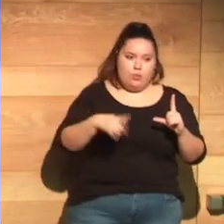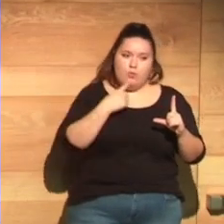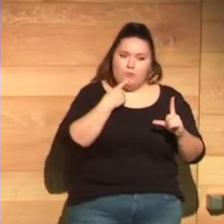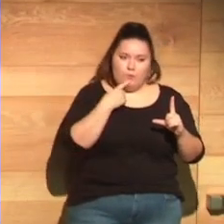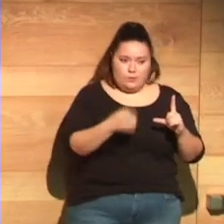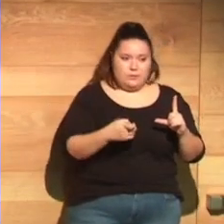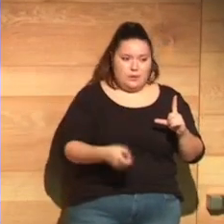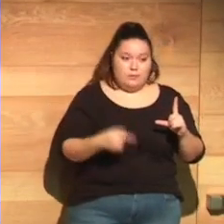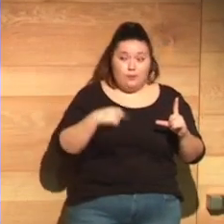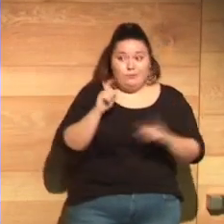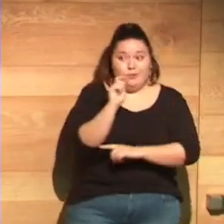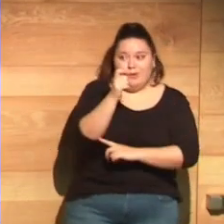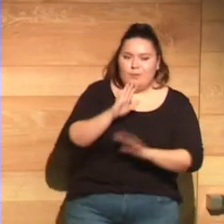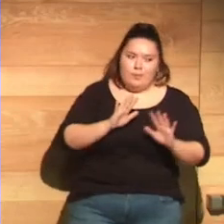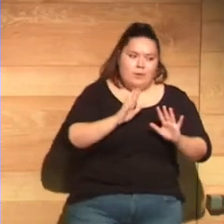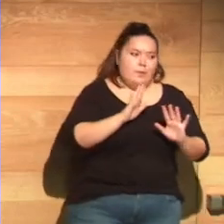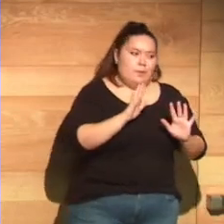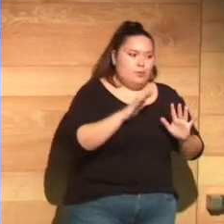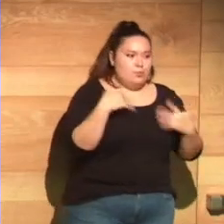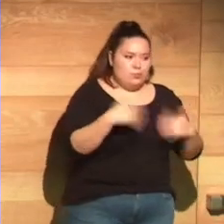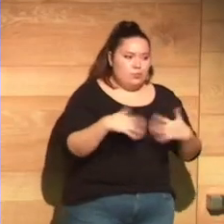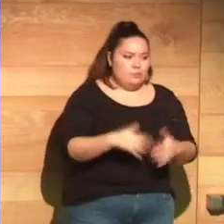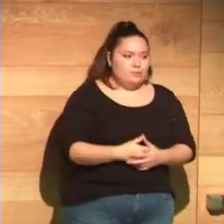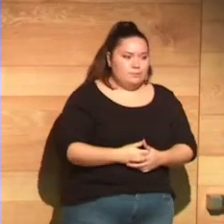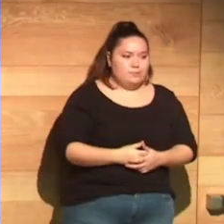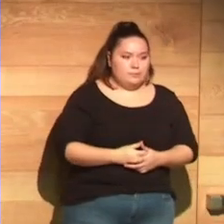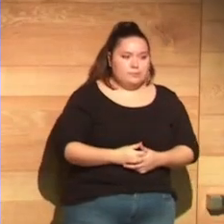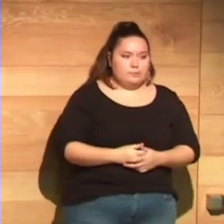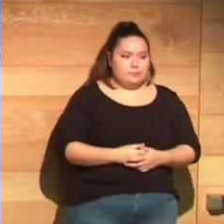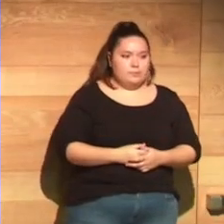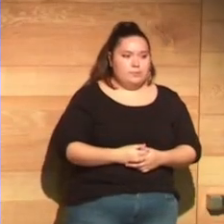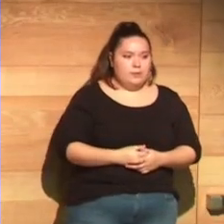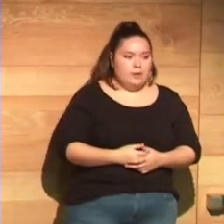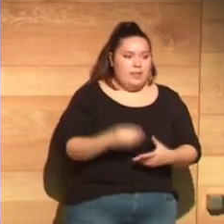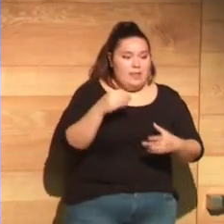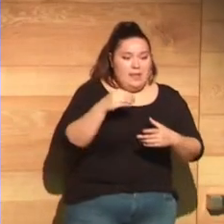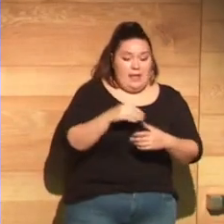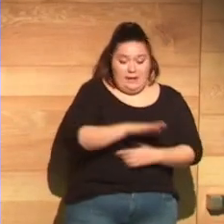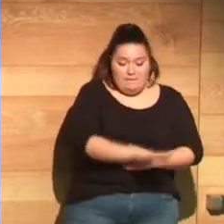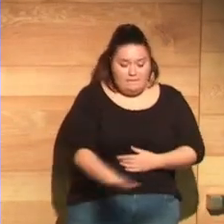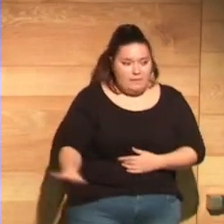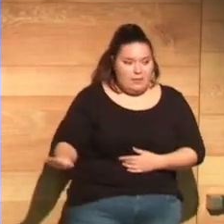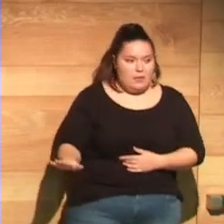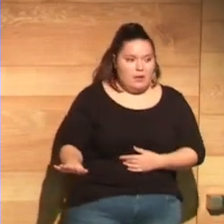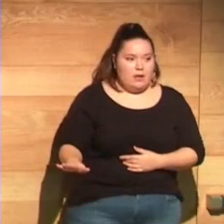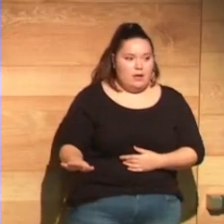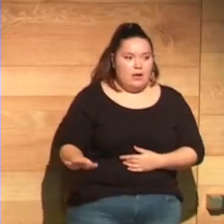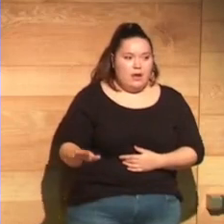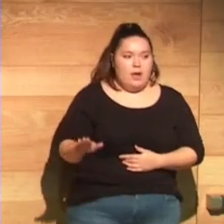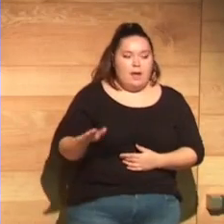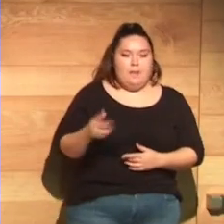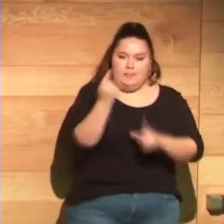dibujo luminoso. Entiendo. Pero había algunos, ¿no? Sí, o sea, sí que los hay. Lo has conseguido, pero que digo que ahí era el